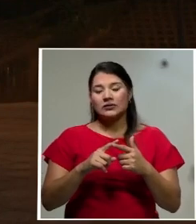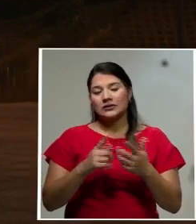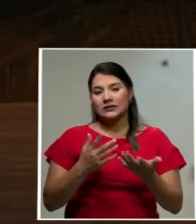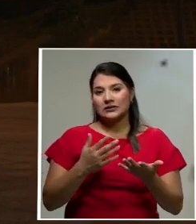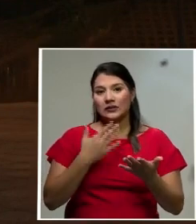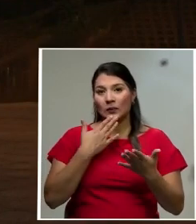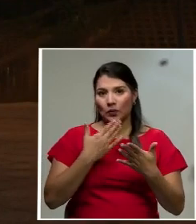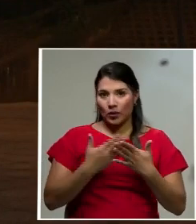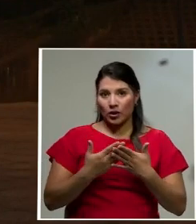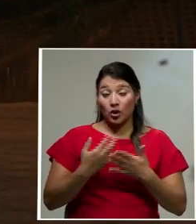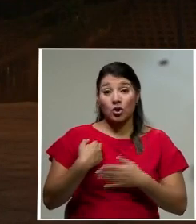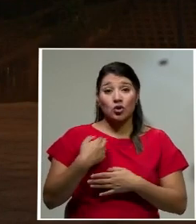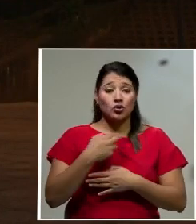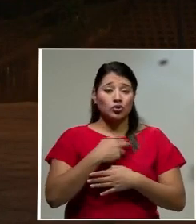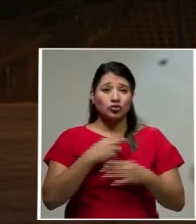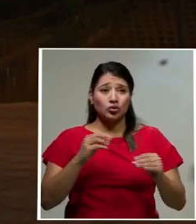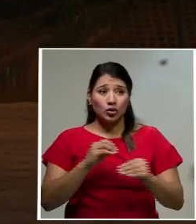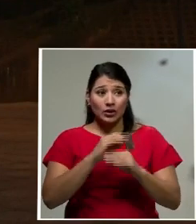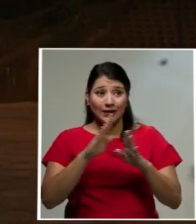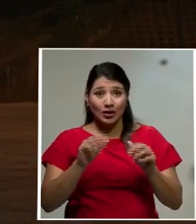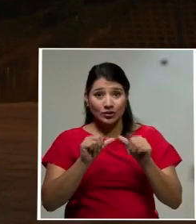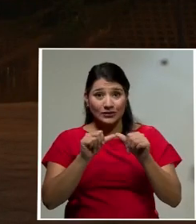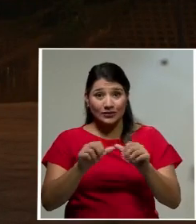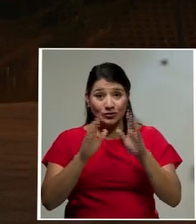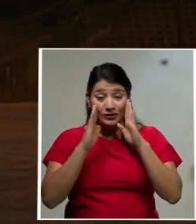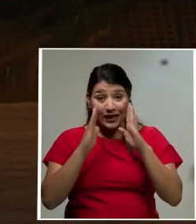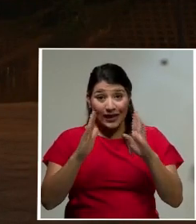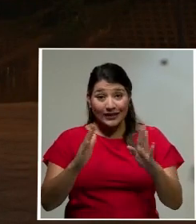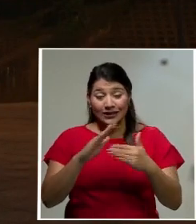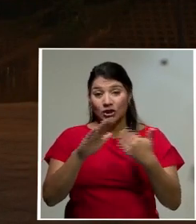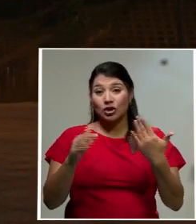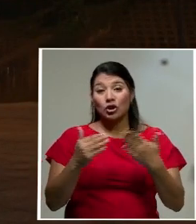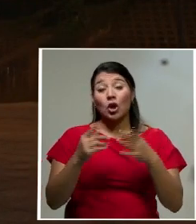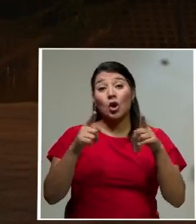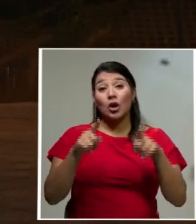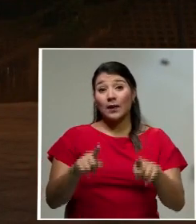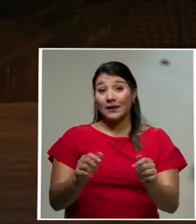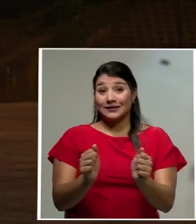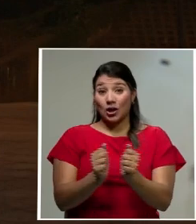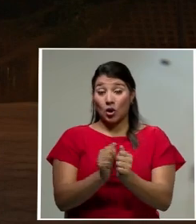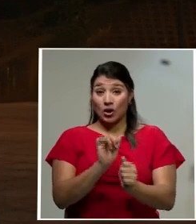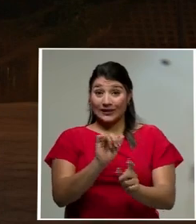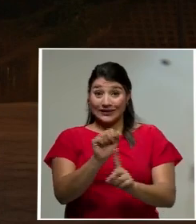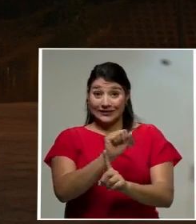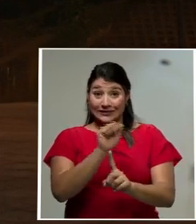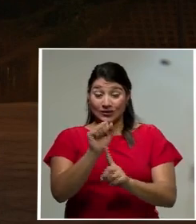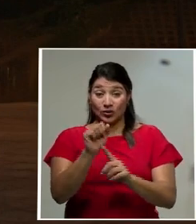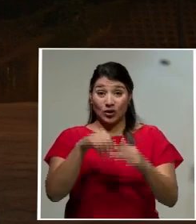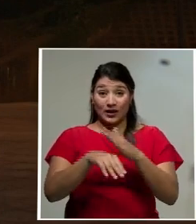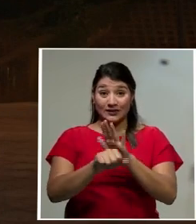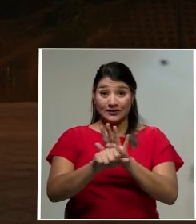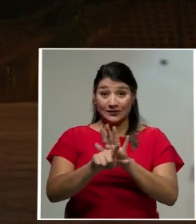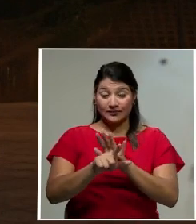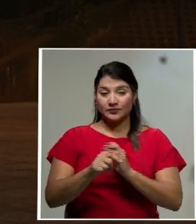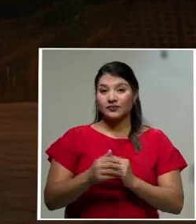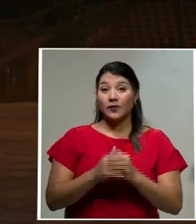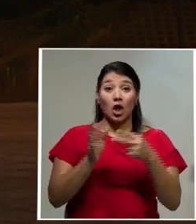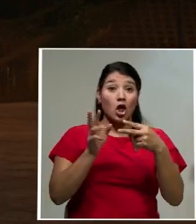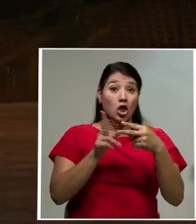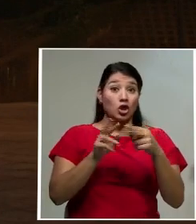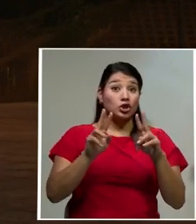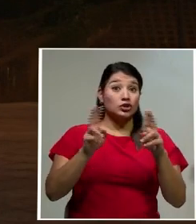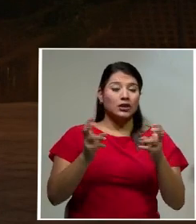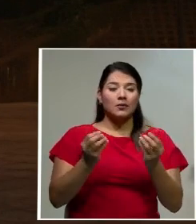bueno, estaremos por supuesto al tanto de lo que suceda también con esta situación acá en el Congreso. Dos temas pues